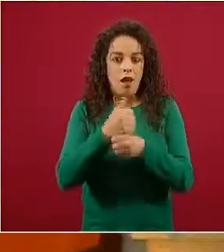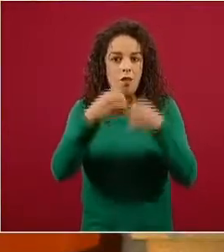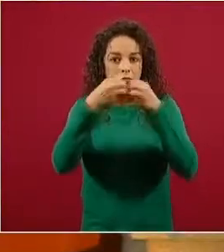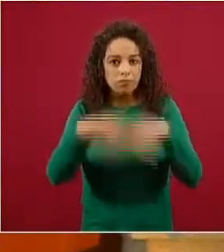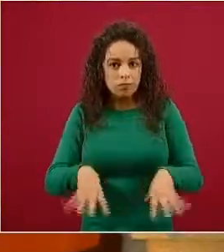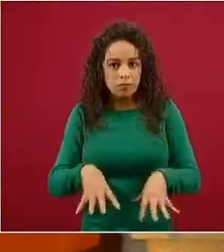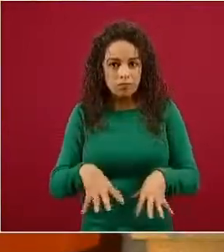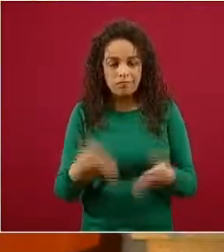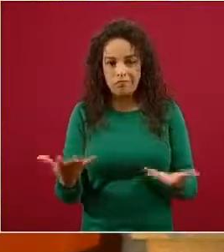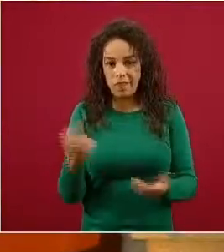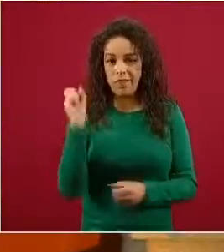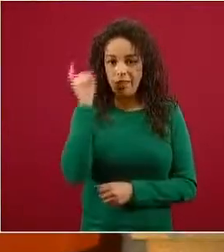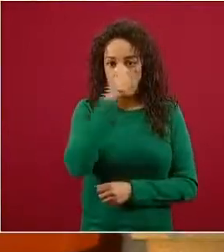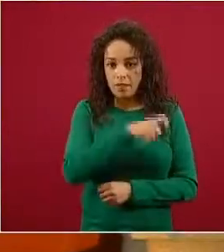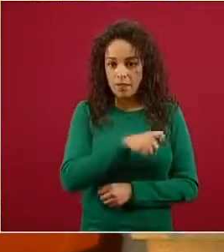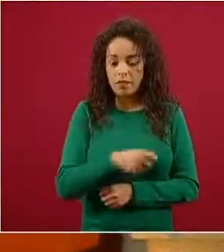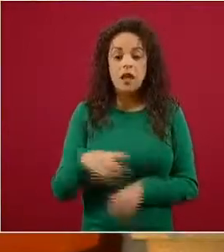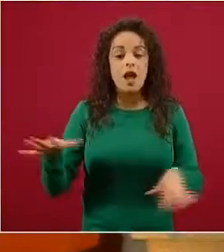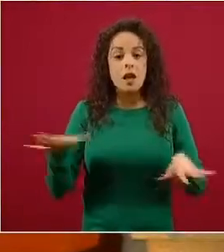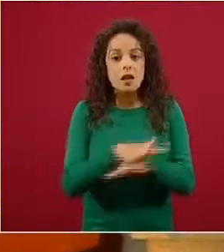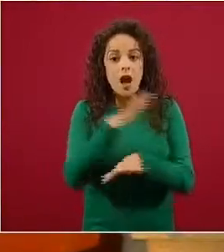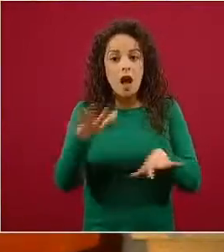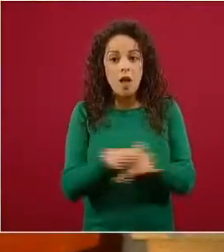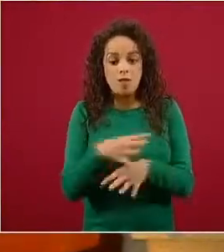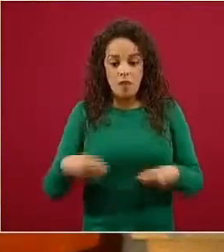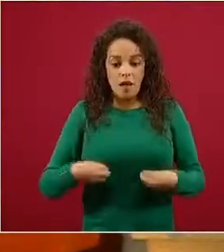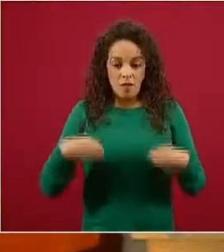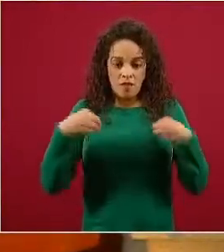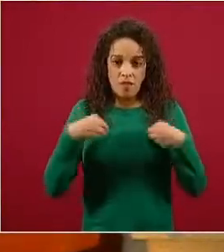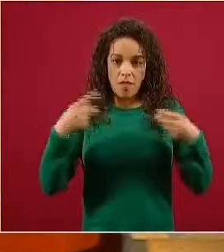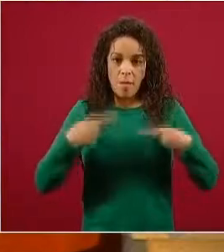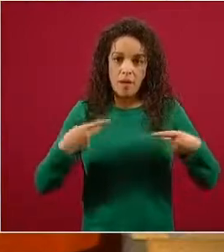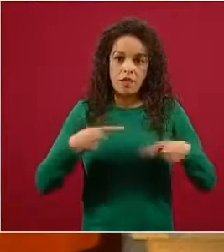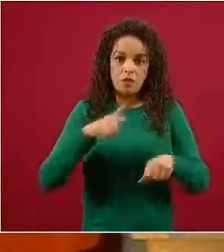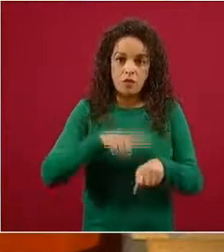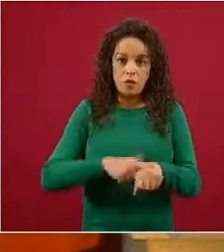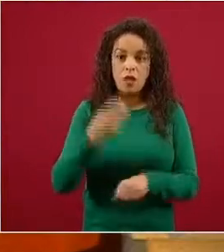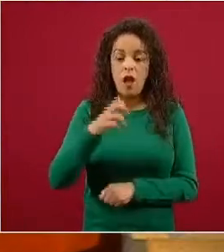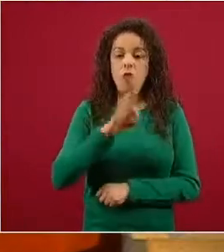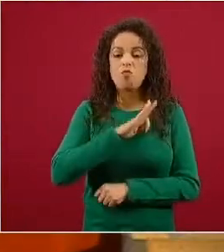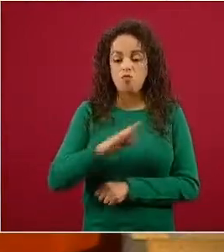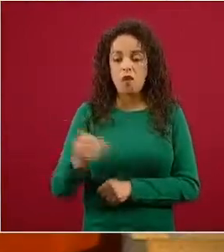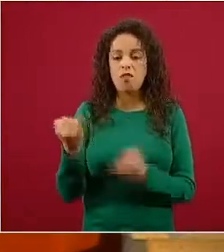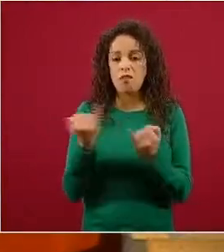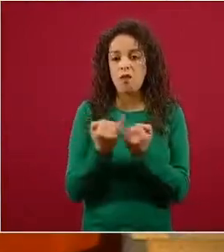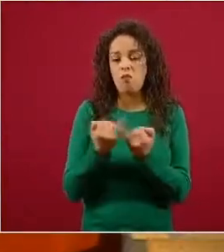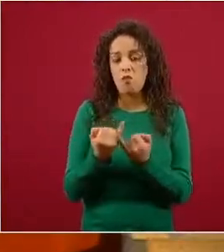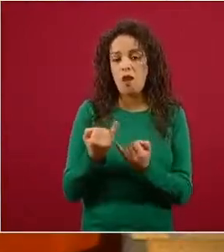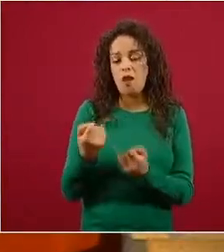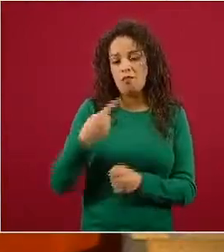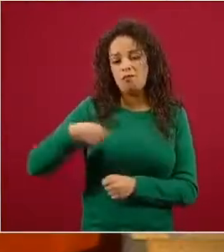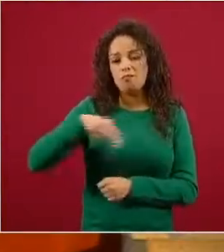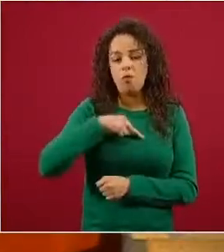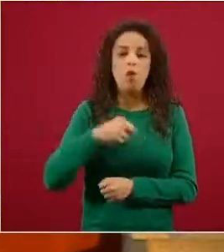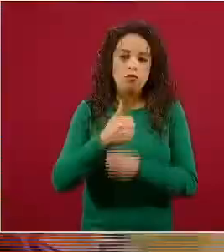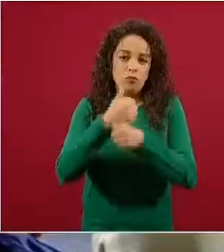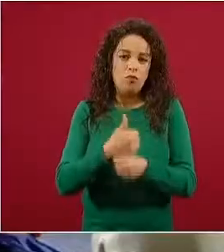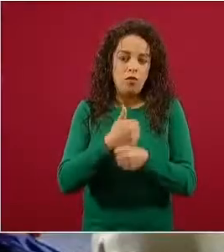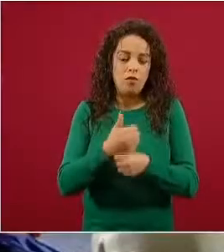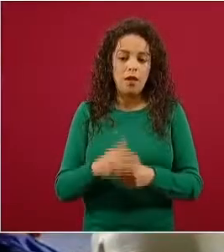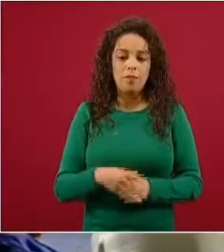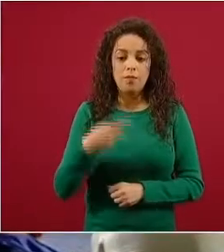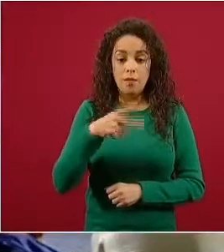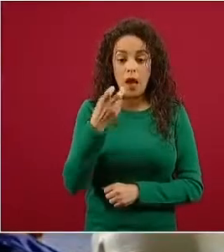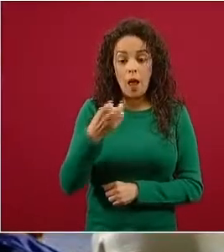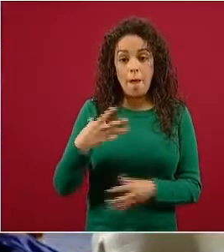una situación extraordinaria, una situación fuera de precedentes que realmente ha constituido un desafío no nada más sanitario, sino a